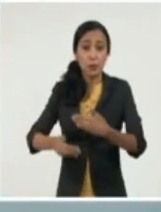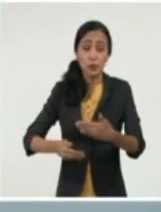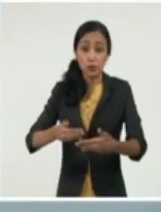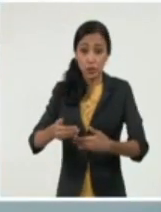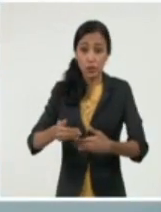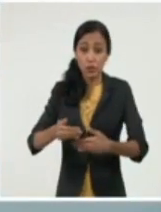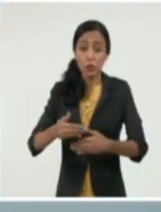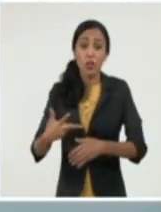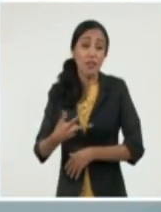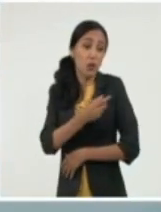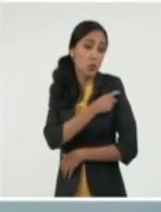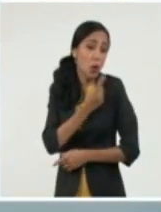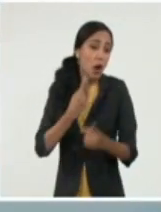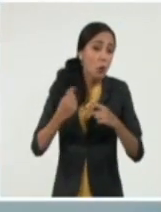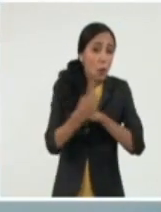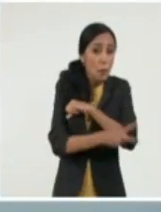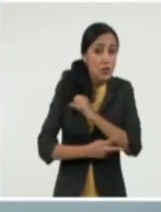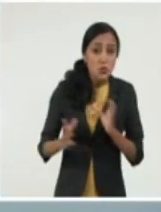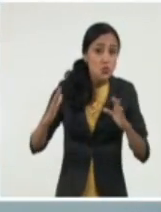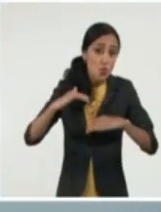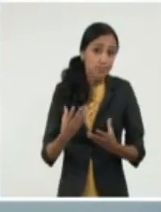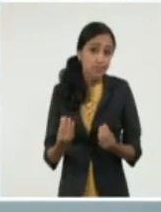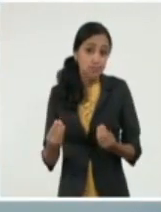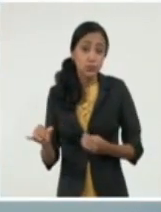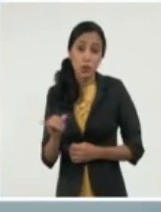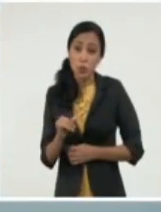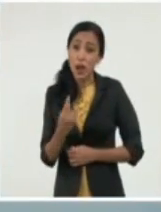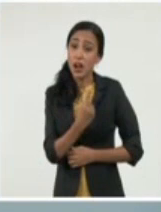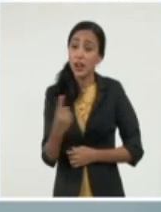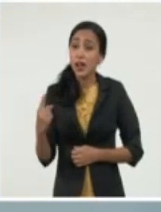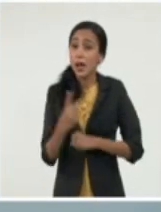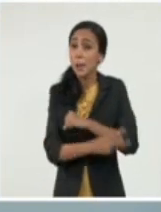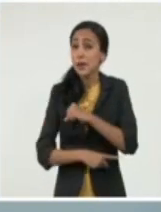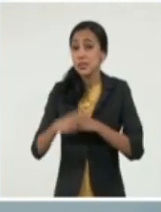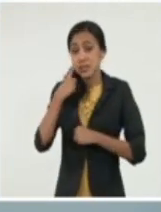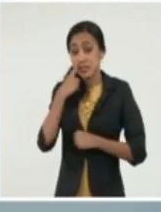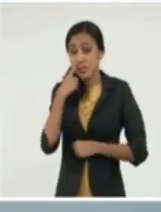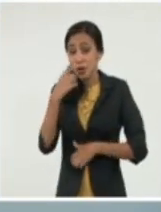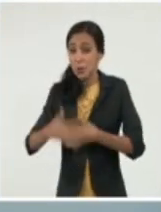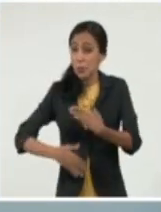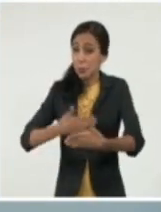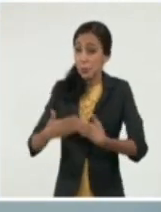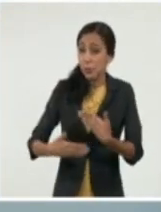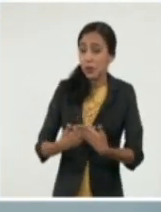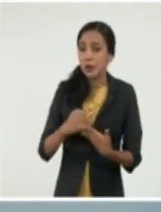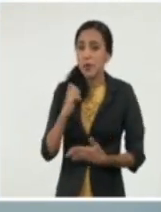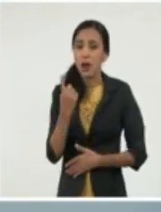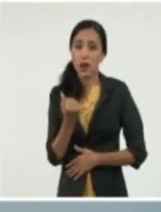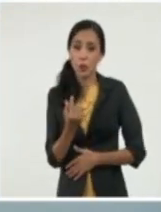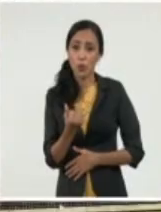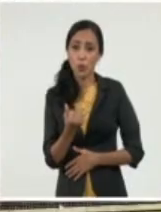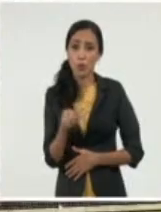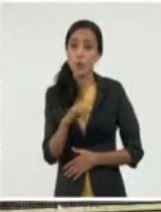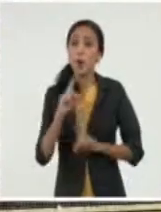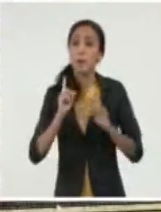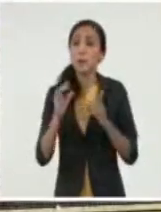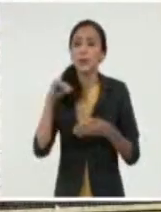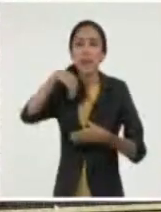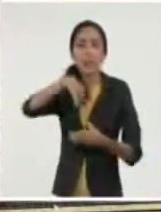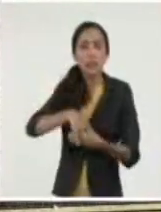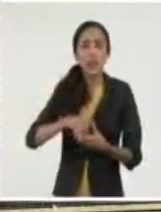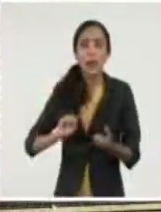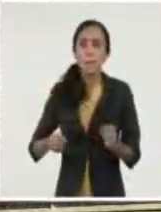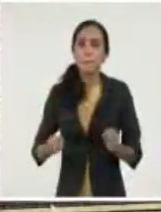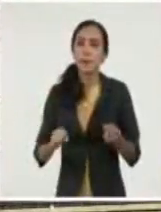vacunación, cada país se debate entre las devaluaciones de su moneda local y sus políticas internas para frenar